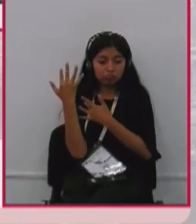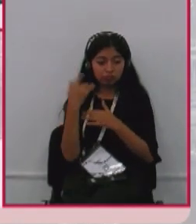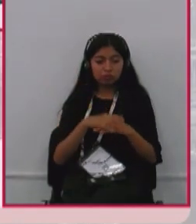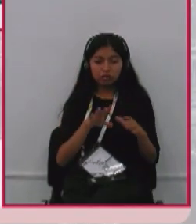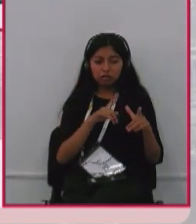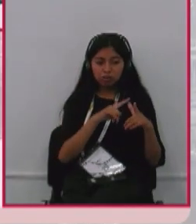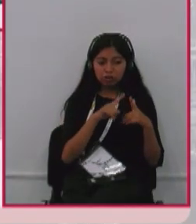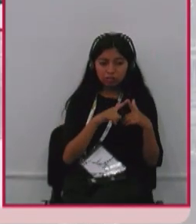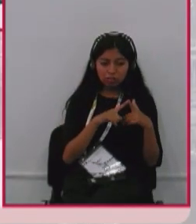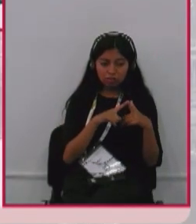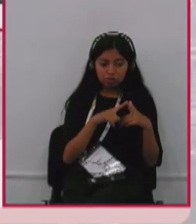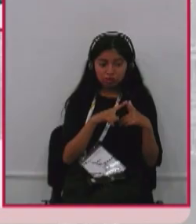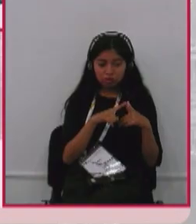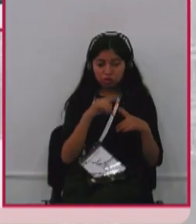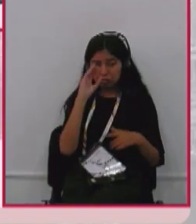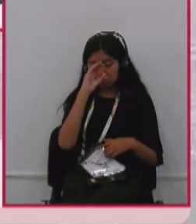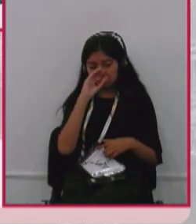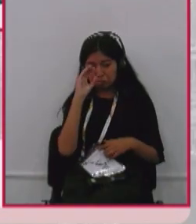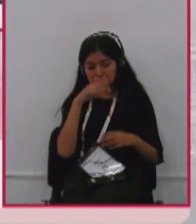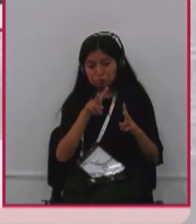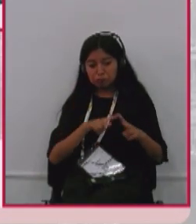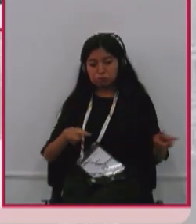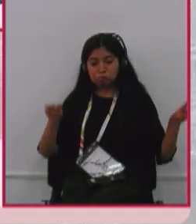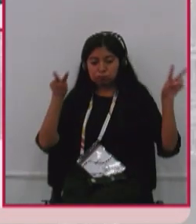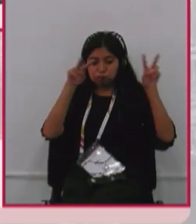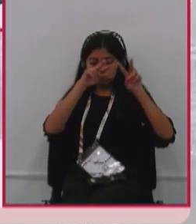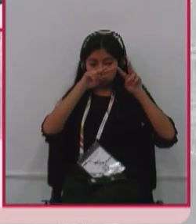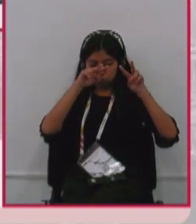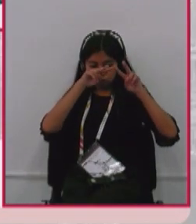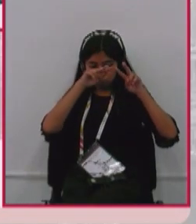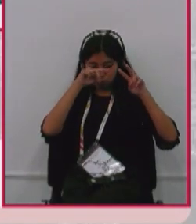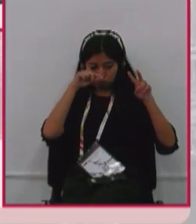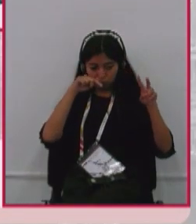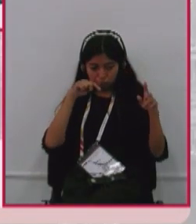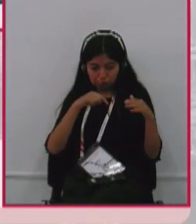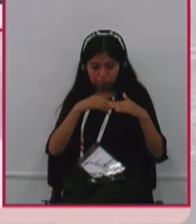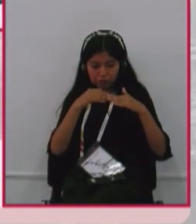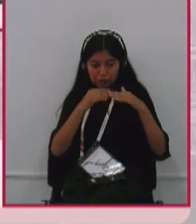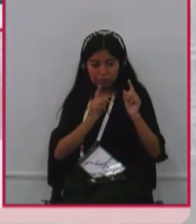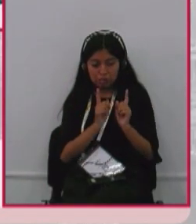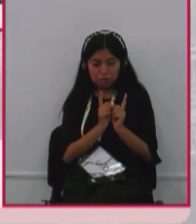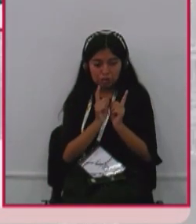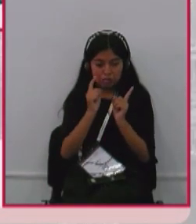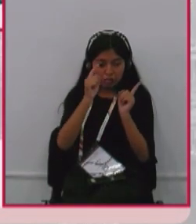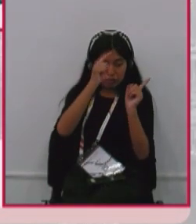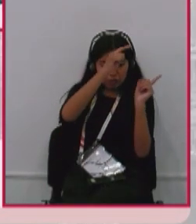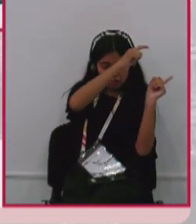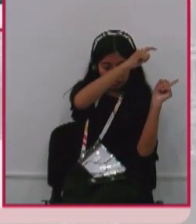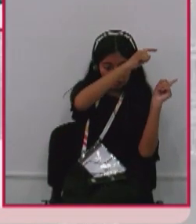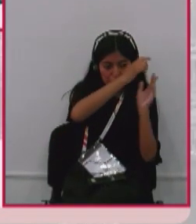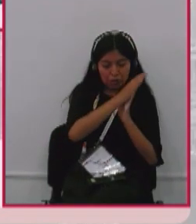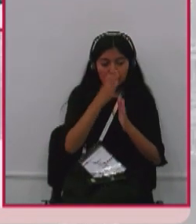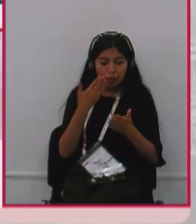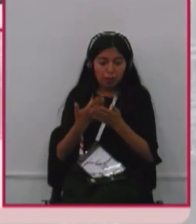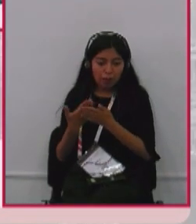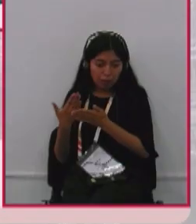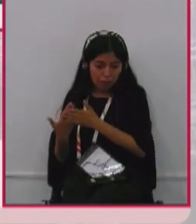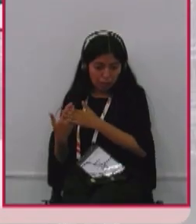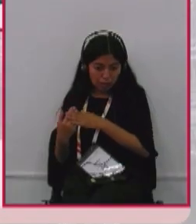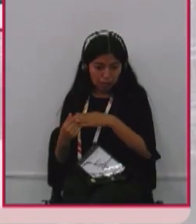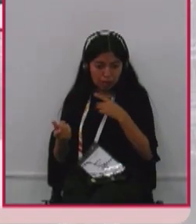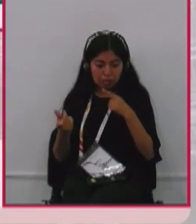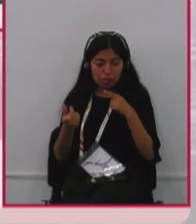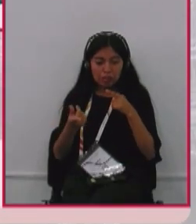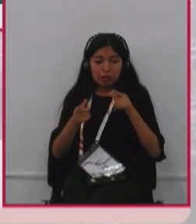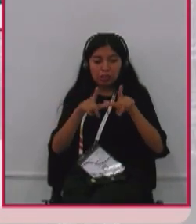Entonces aquí podemos validar entonces el escalamiento 1 a 1 que tenemos desde las pruebas ya sea de laboratorio,